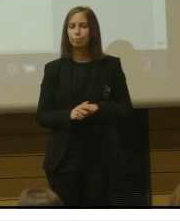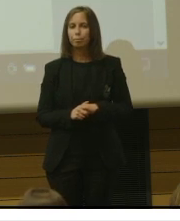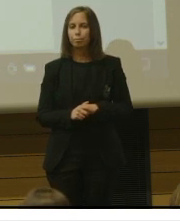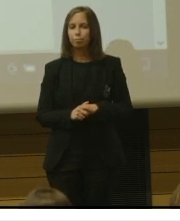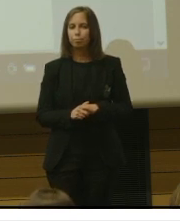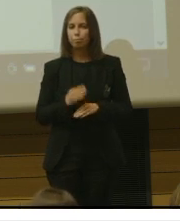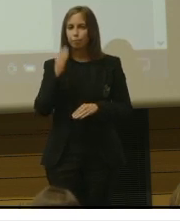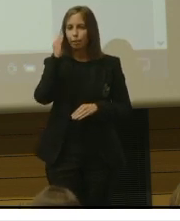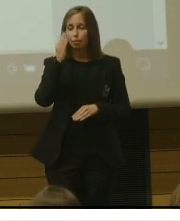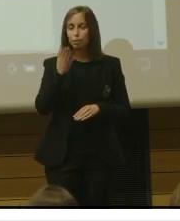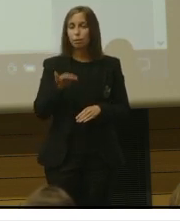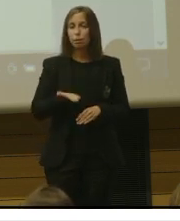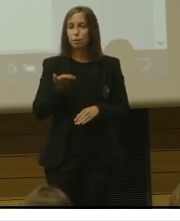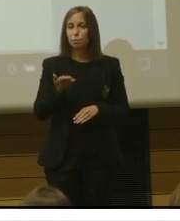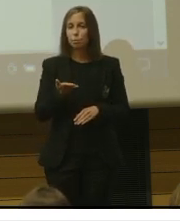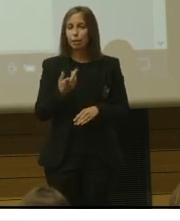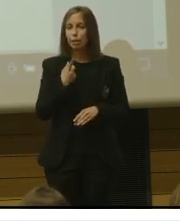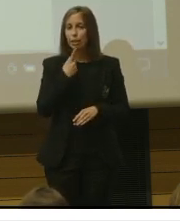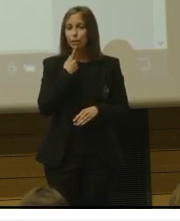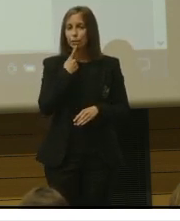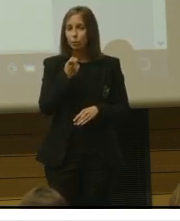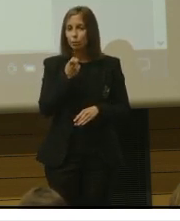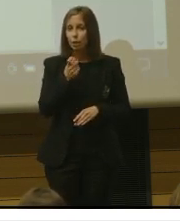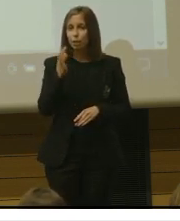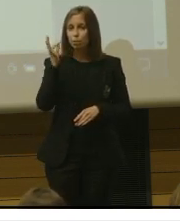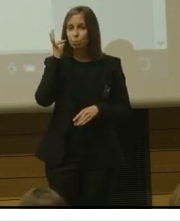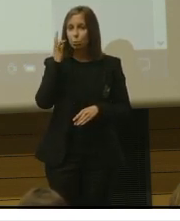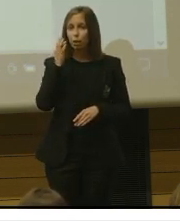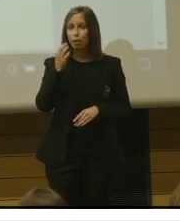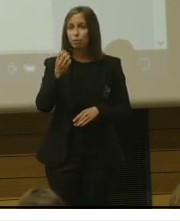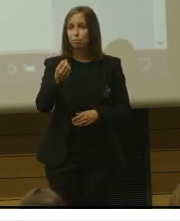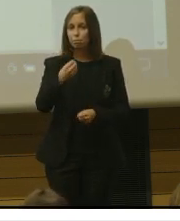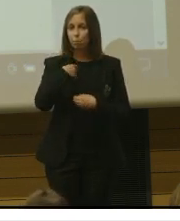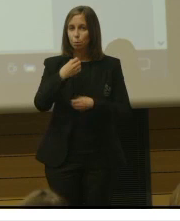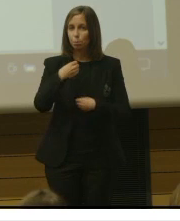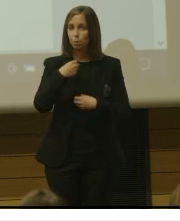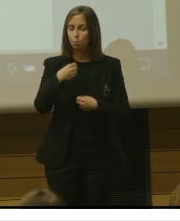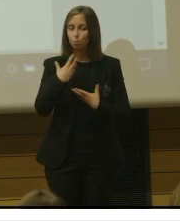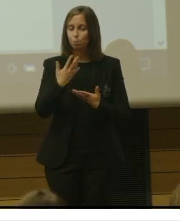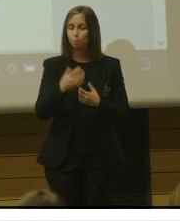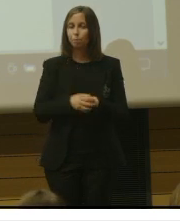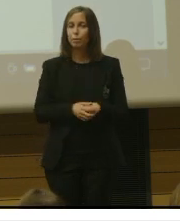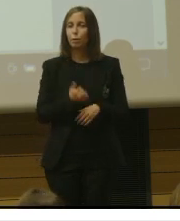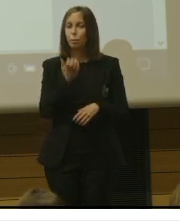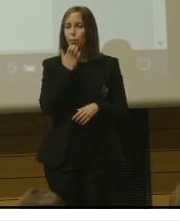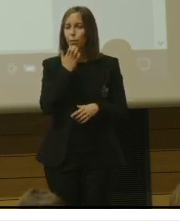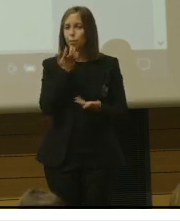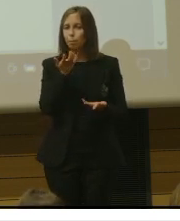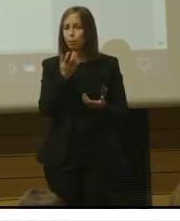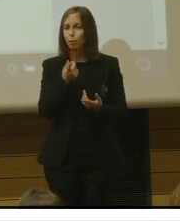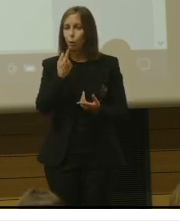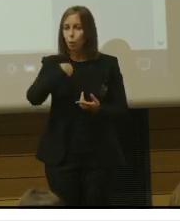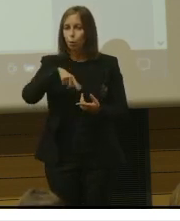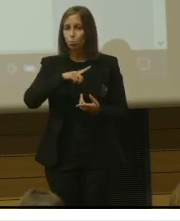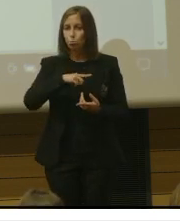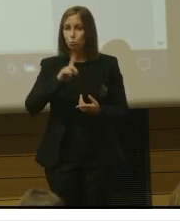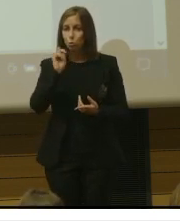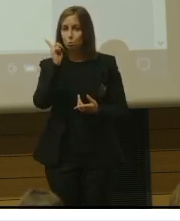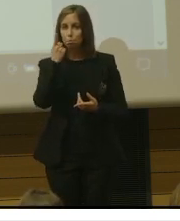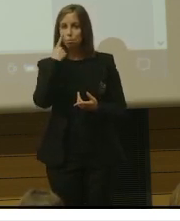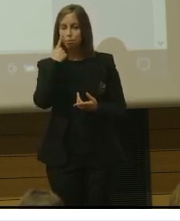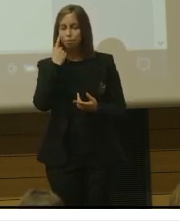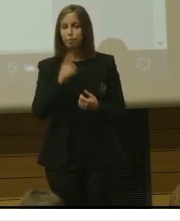Creo que es importante señalar algunas de las dificultades que ellas mismas nos indican, pues, o las que nosotros percibimos, ¿no? Como decía